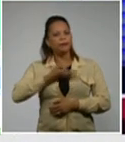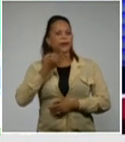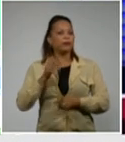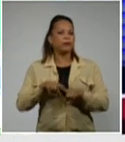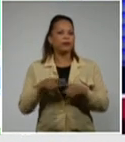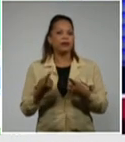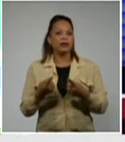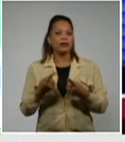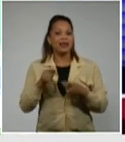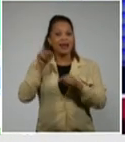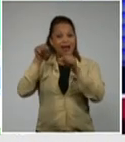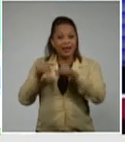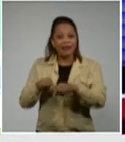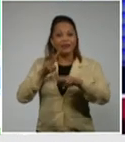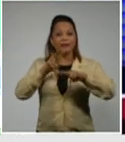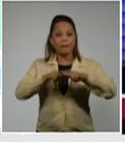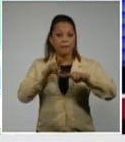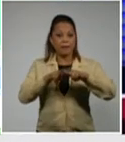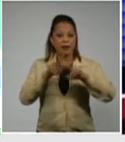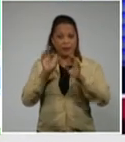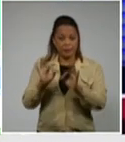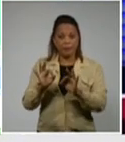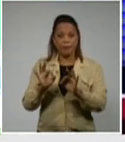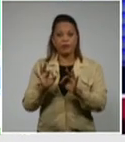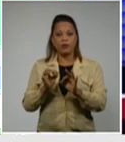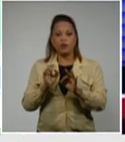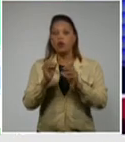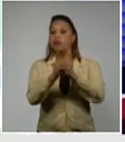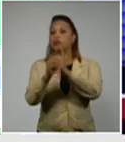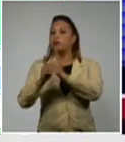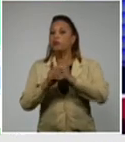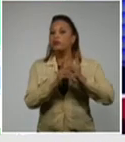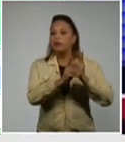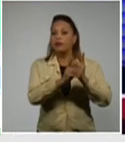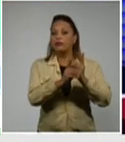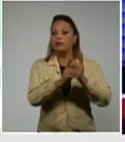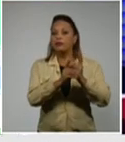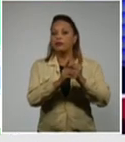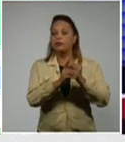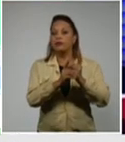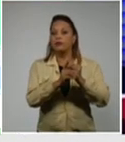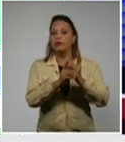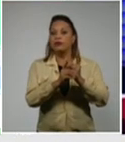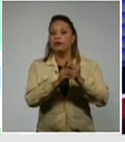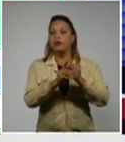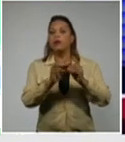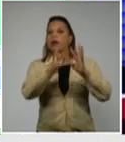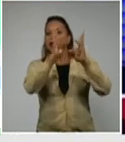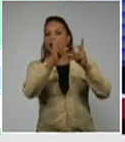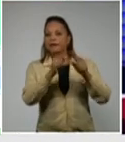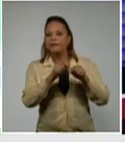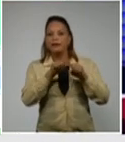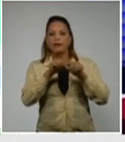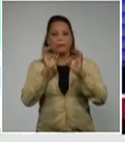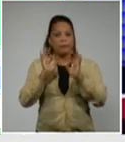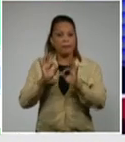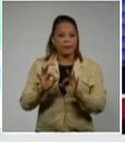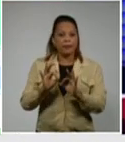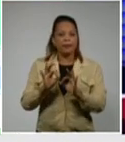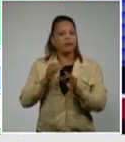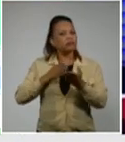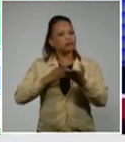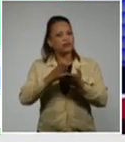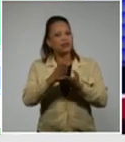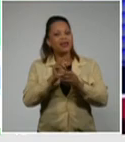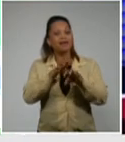La Habana los contactos todavía, ya dado el volumen y la cantidad que son, se mantienen